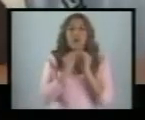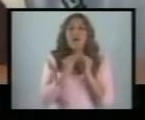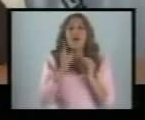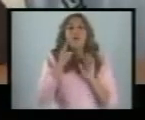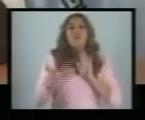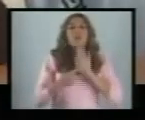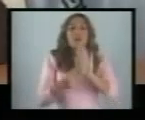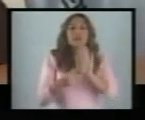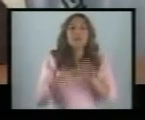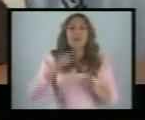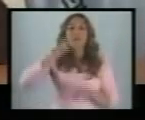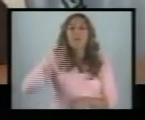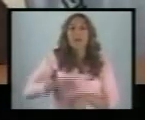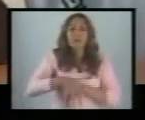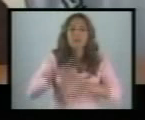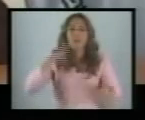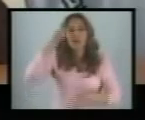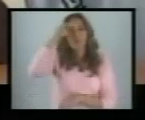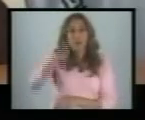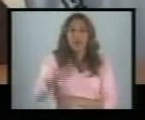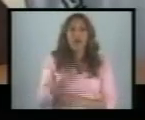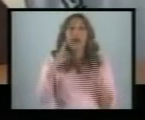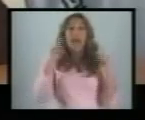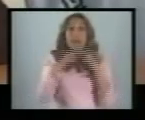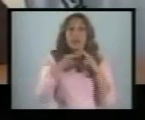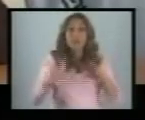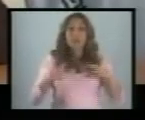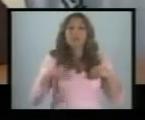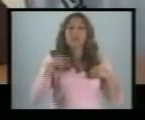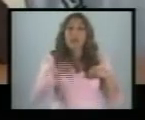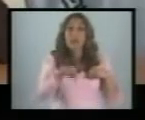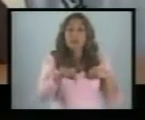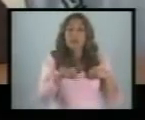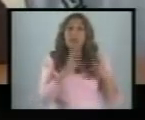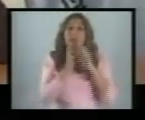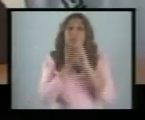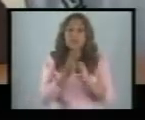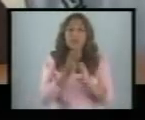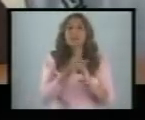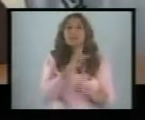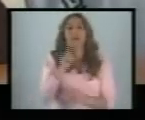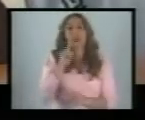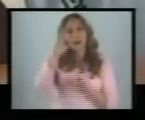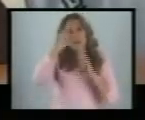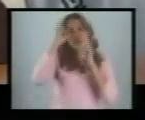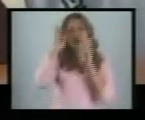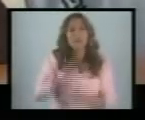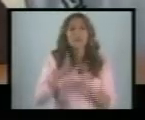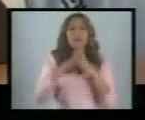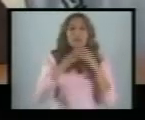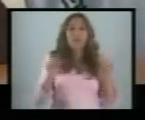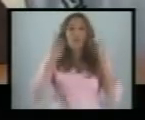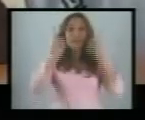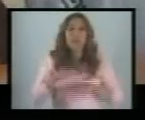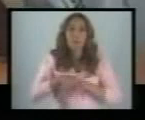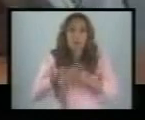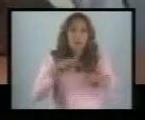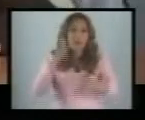del pueblo. Reconocerlos es respetar la decisión de las venezolanas y de los